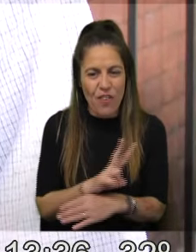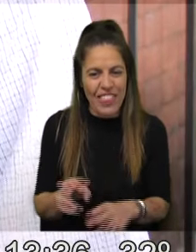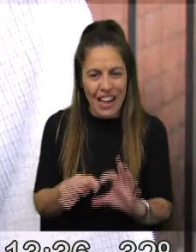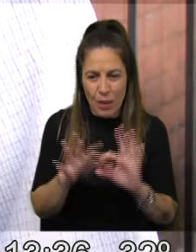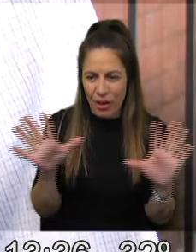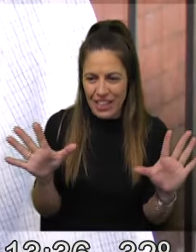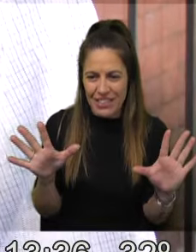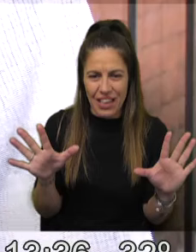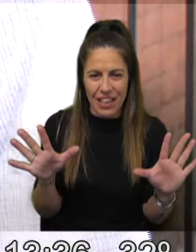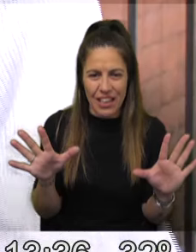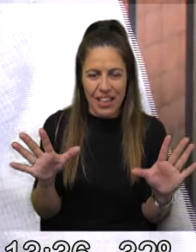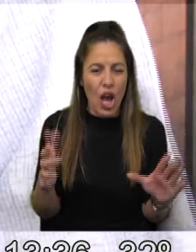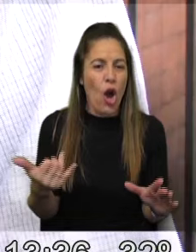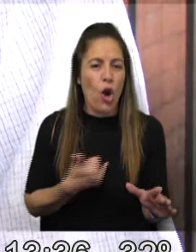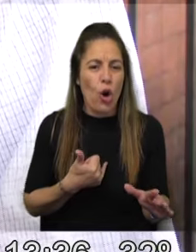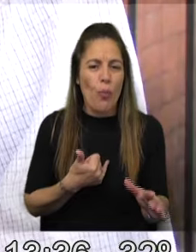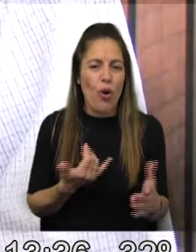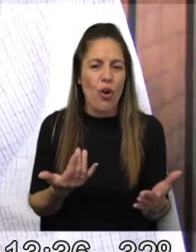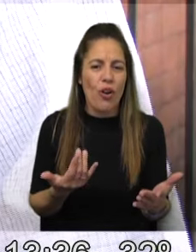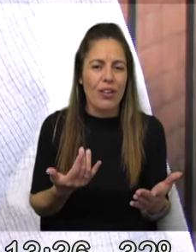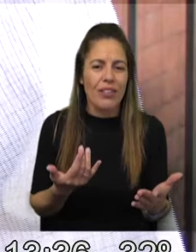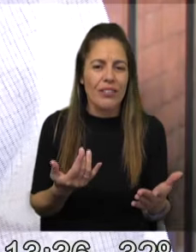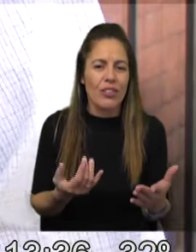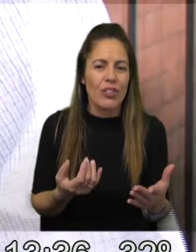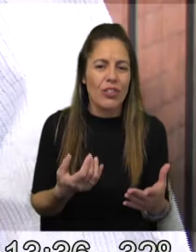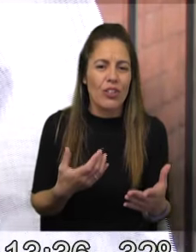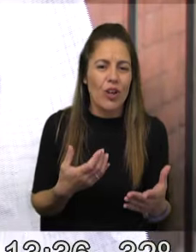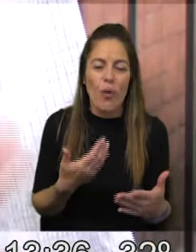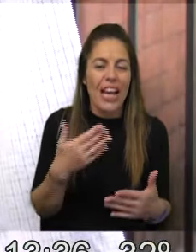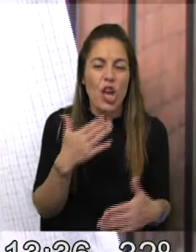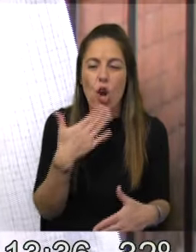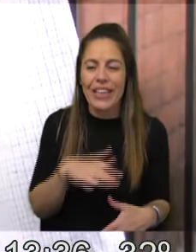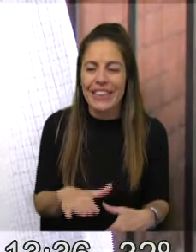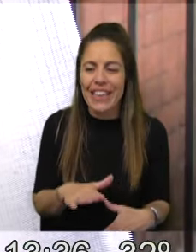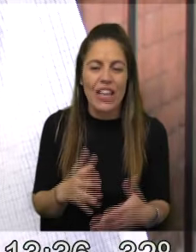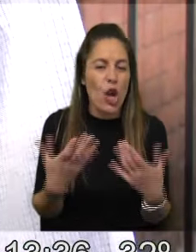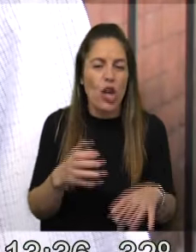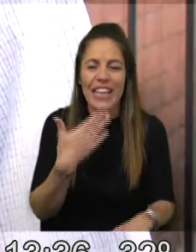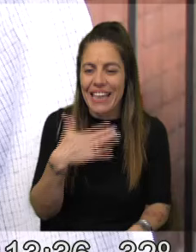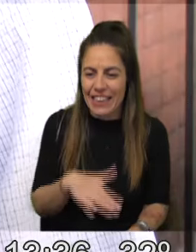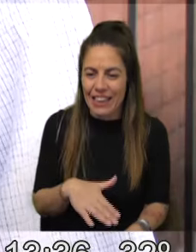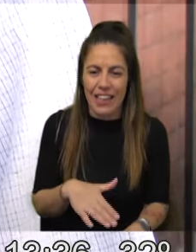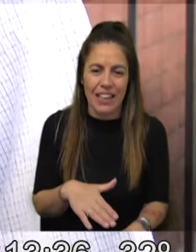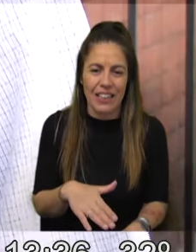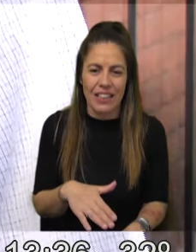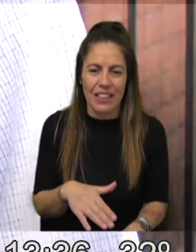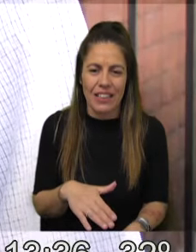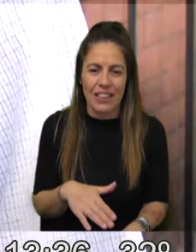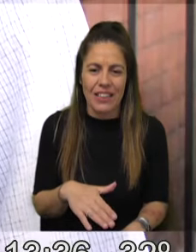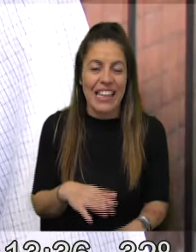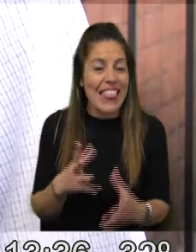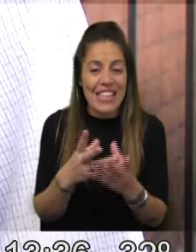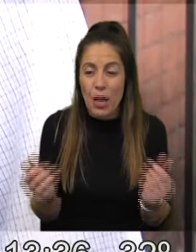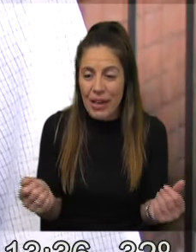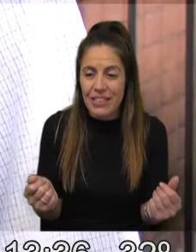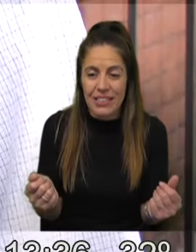democracia, y es como que no le sueltan la cuerda, o no lo entienden, o no lo quieren entender, que el